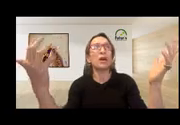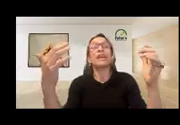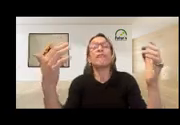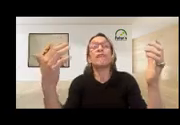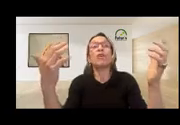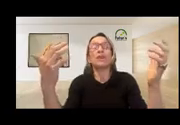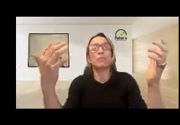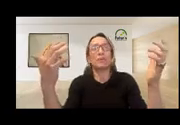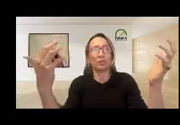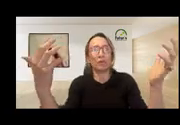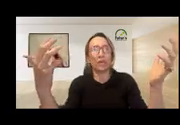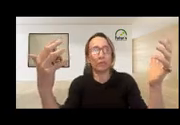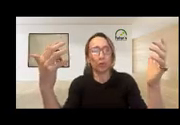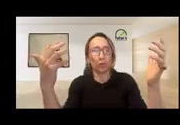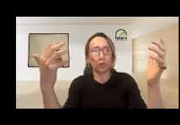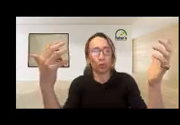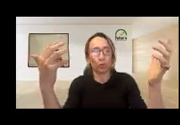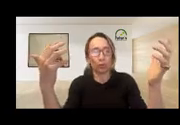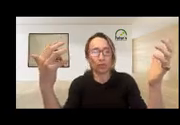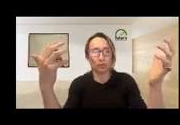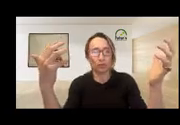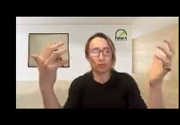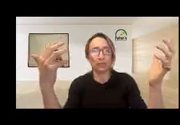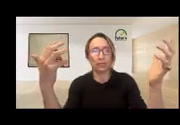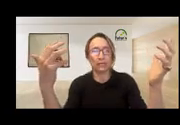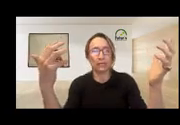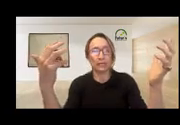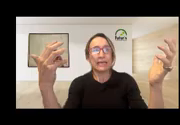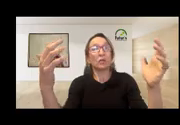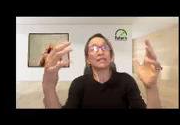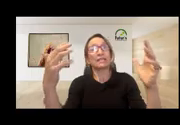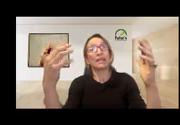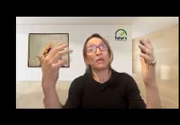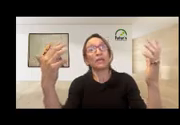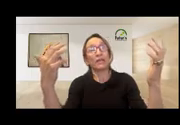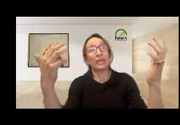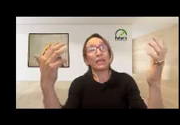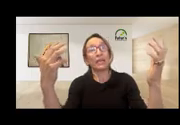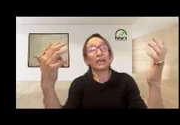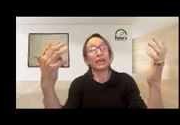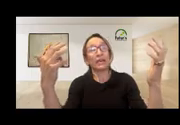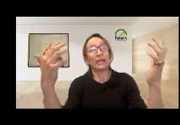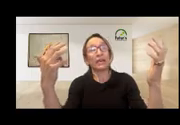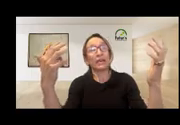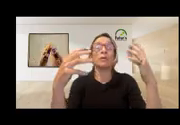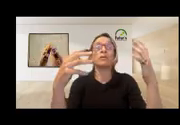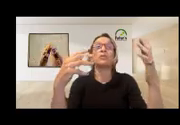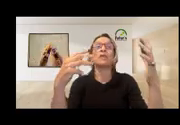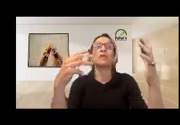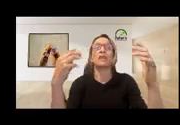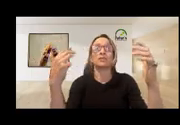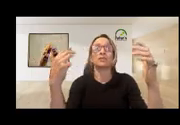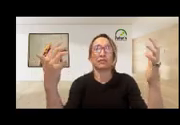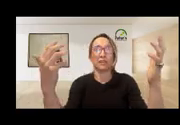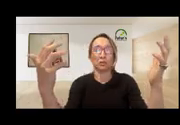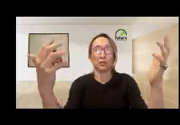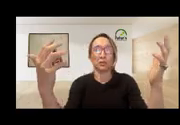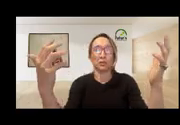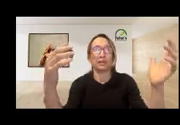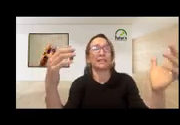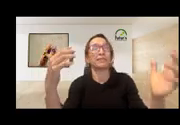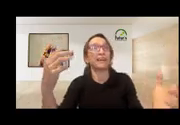clima? ¿O qué fue lo que pasó y provocó todo esto? Y de lo que se sabe hoy en día es que esto es probablemente una